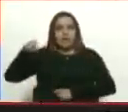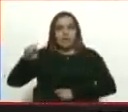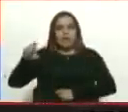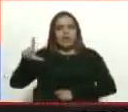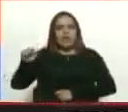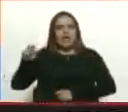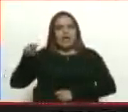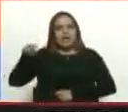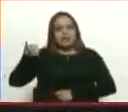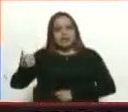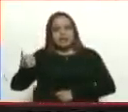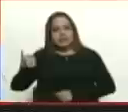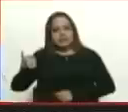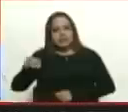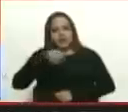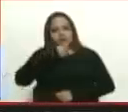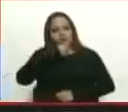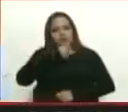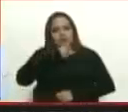por Venezolana de Televisión.